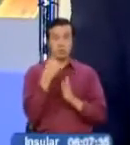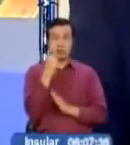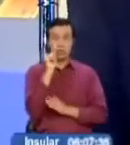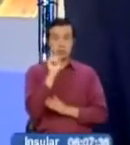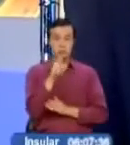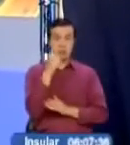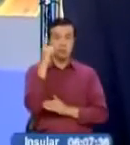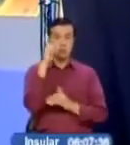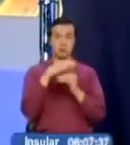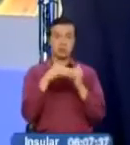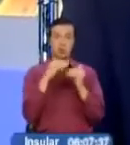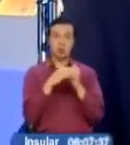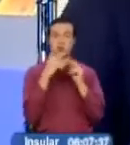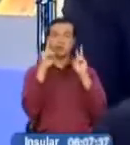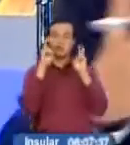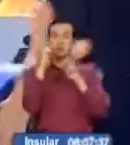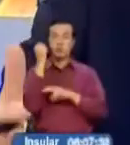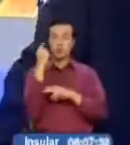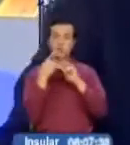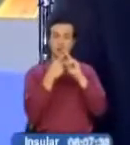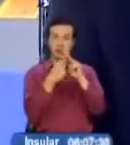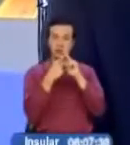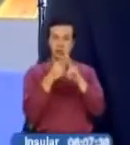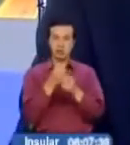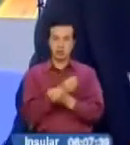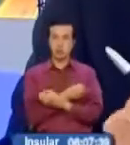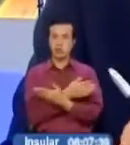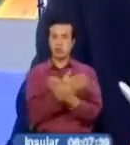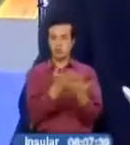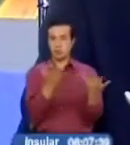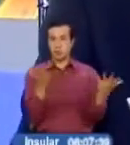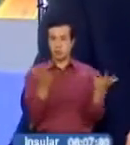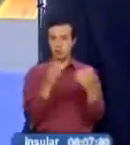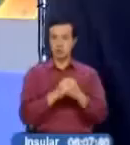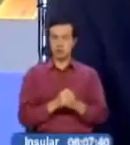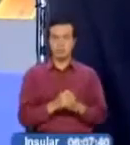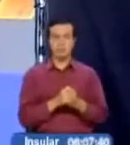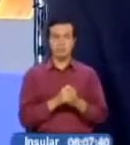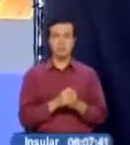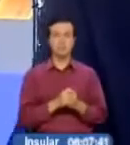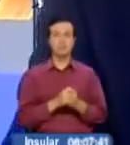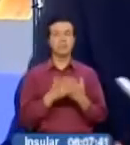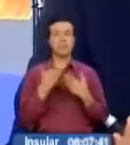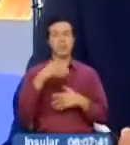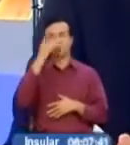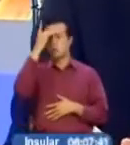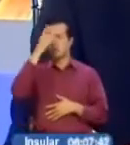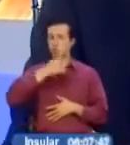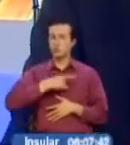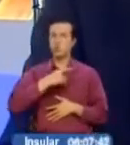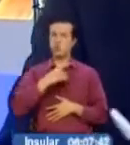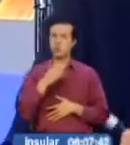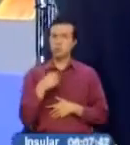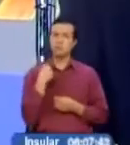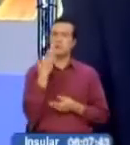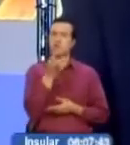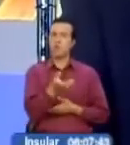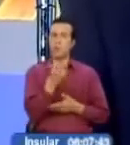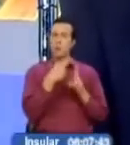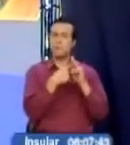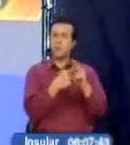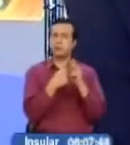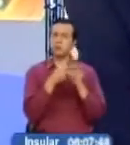11.000 millones de dólares en el mercado. Es decir, para que se haya tomado esa decisión,